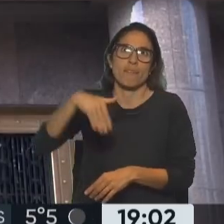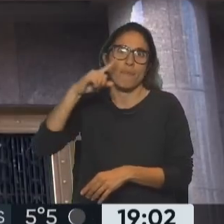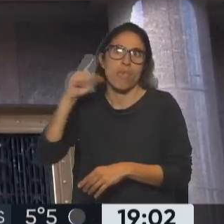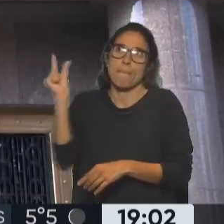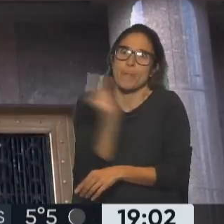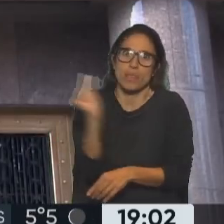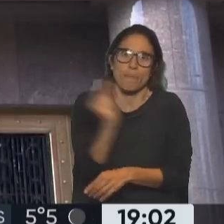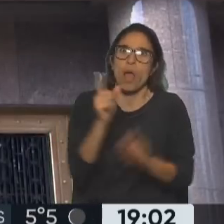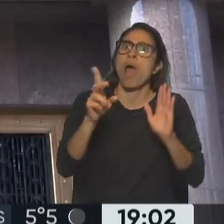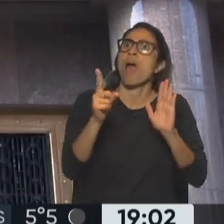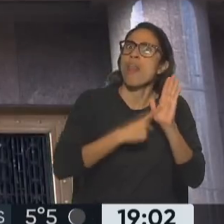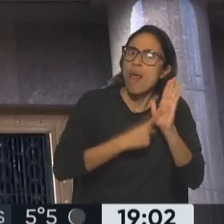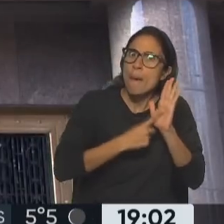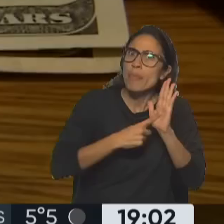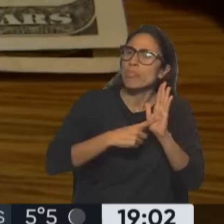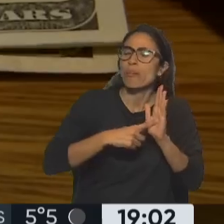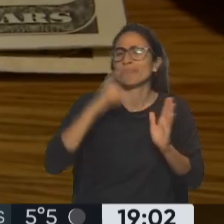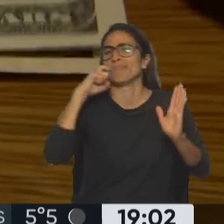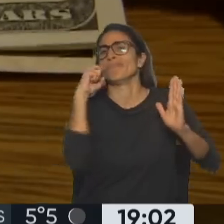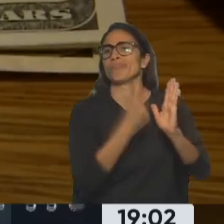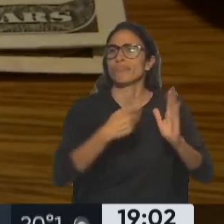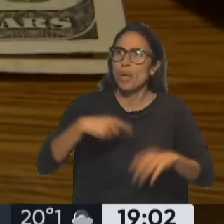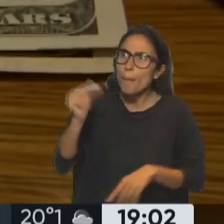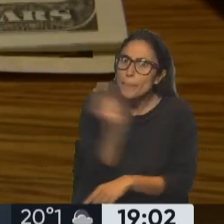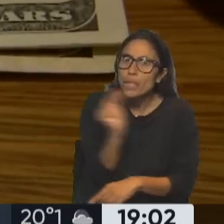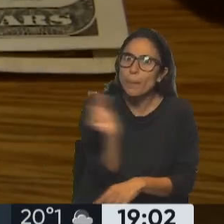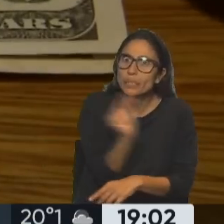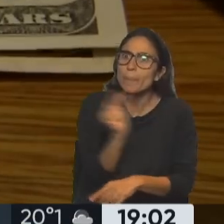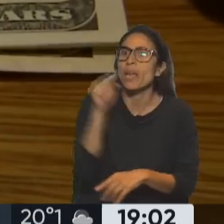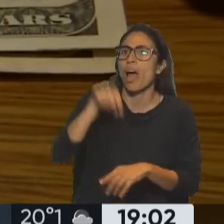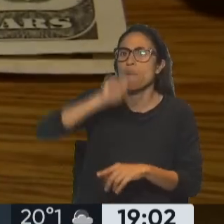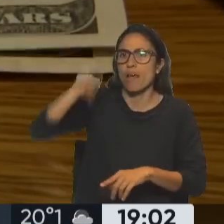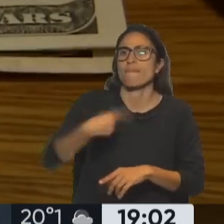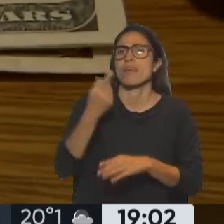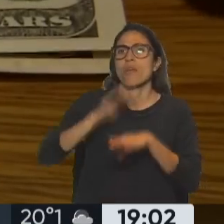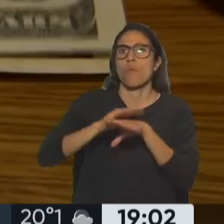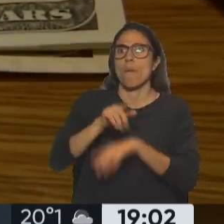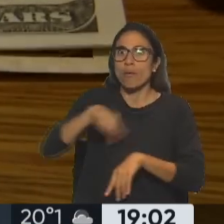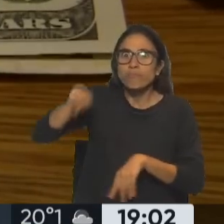en nuestro noticiero del domingo, vamos a continuar y vamos a ampliar con respecto a este tema.